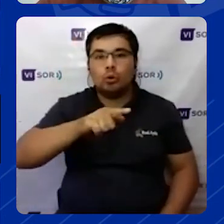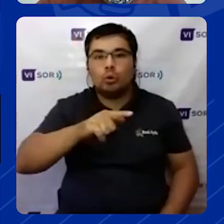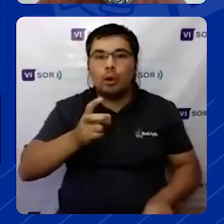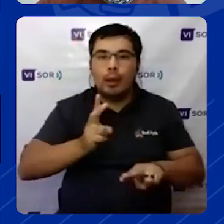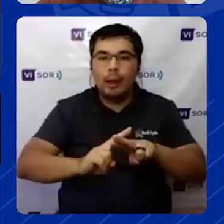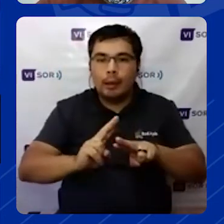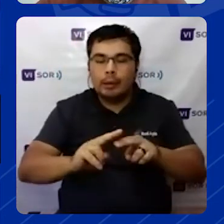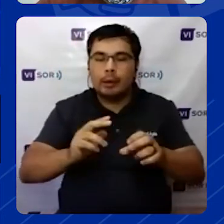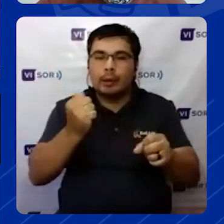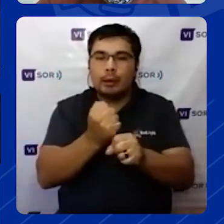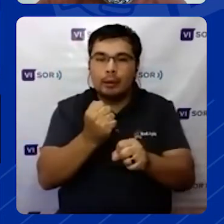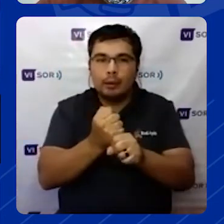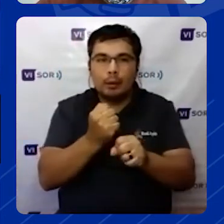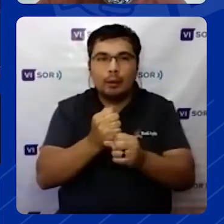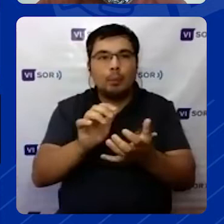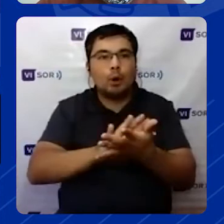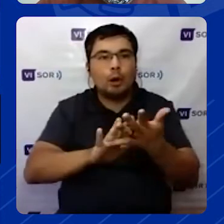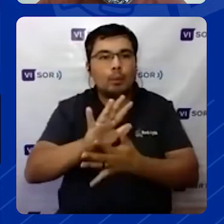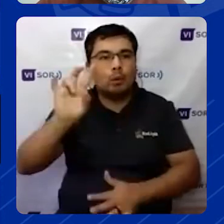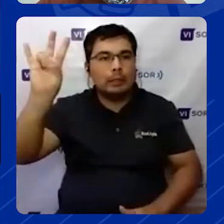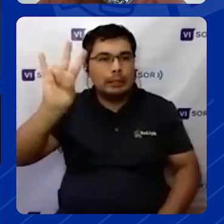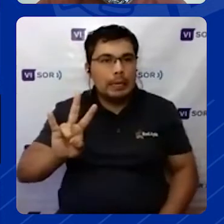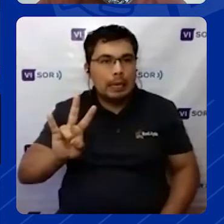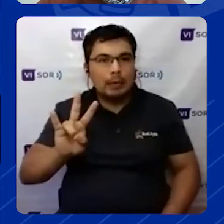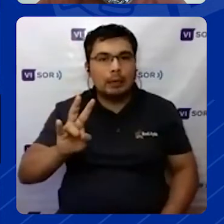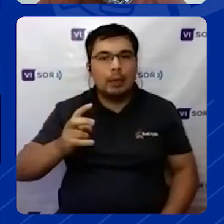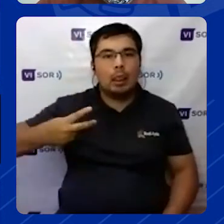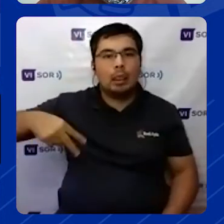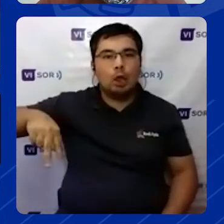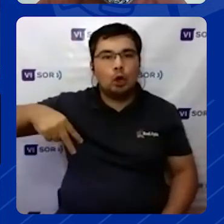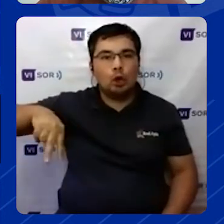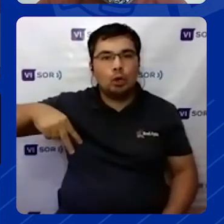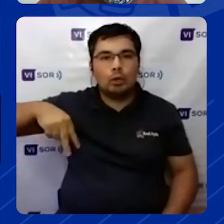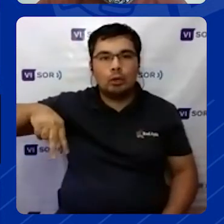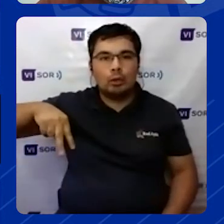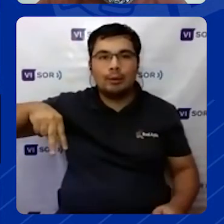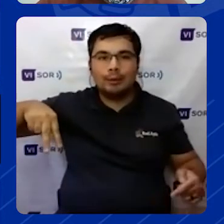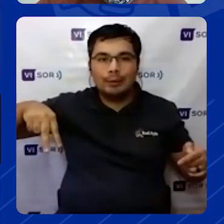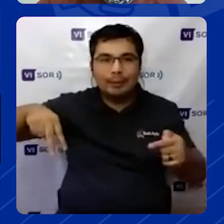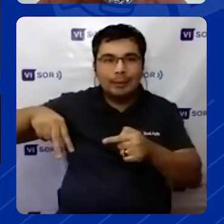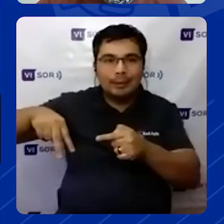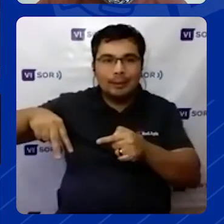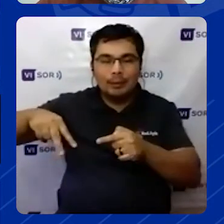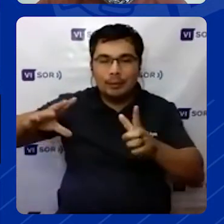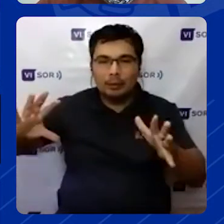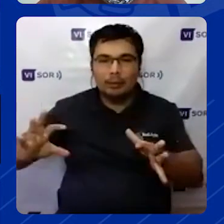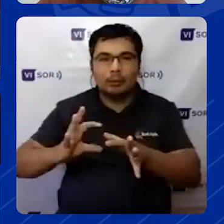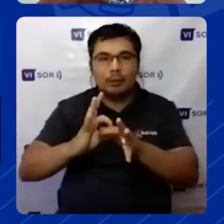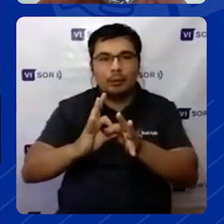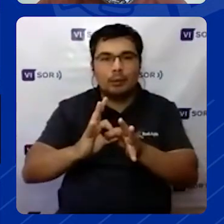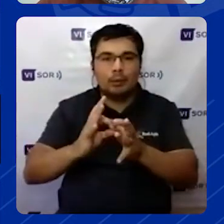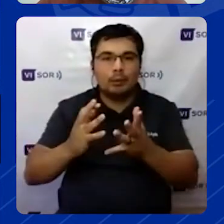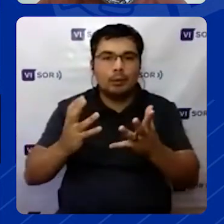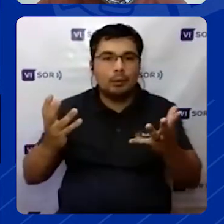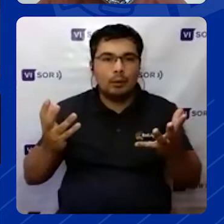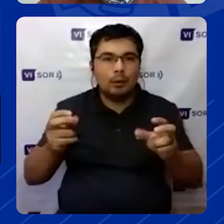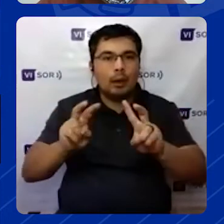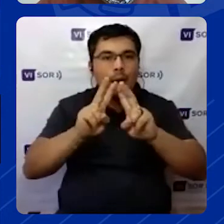trabajos con Cenadis, por ejemplo, de noticias relacionadas justamente con el estado de